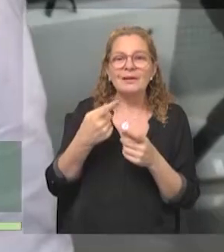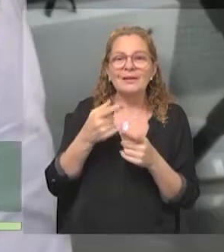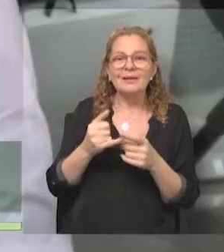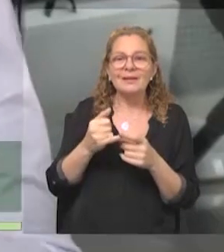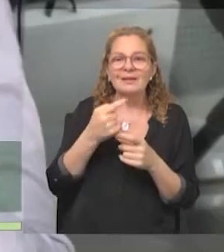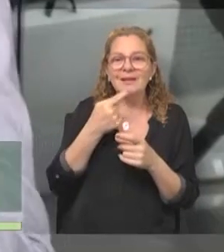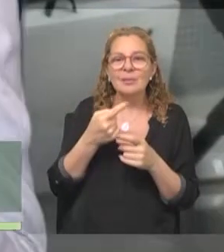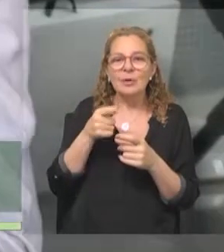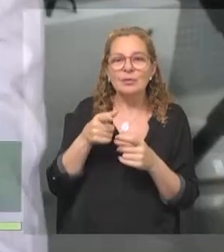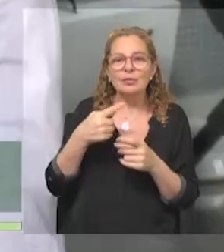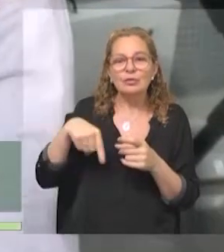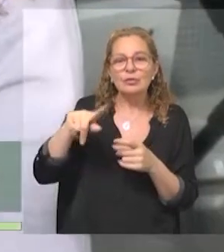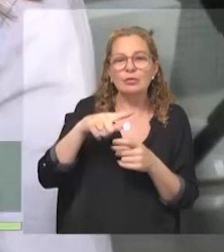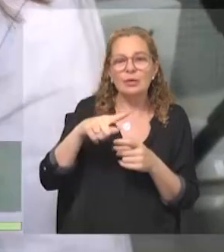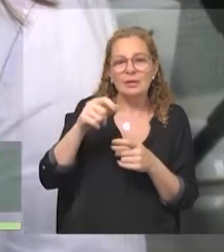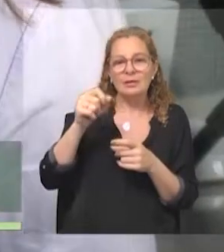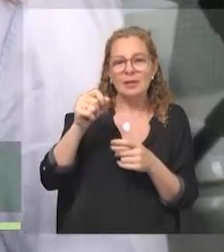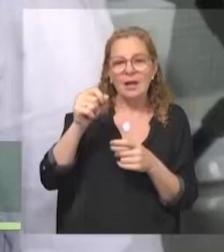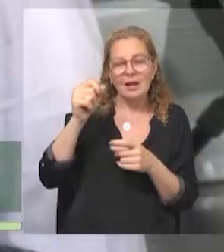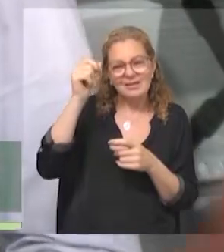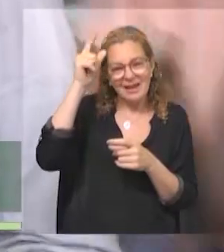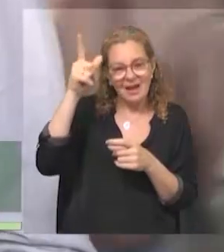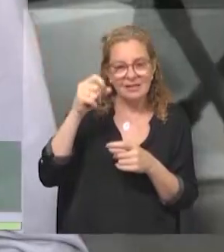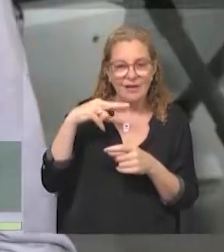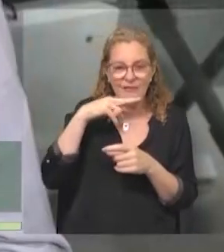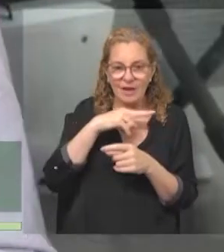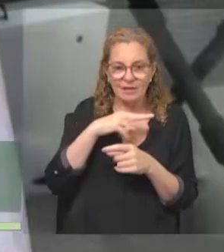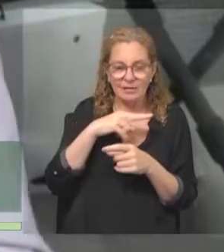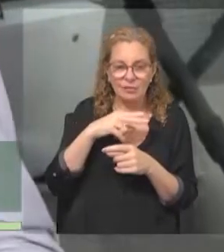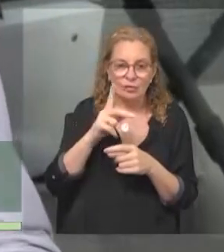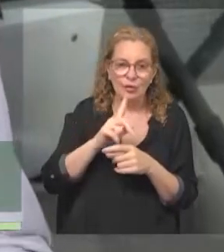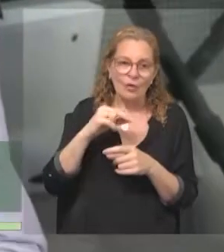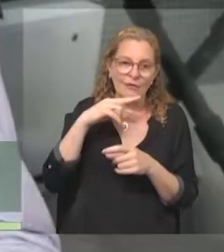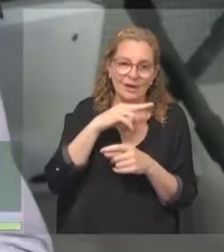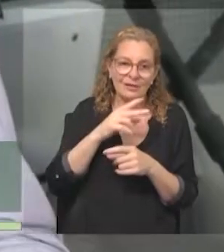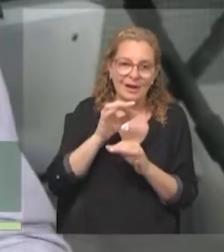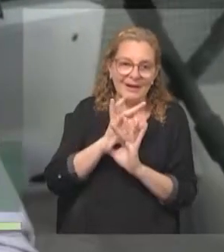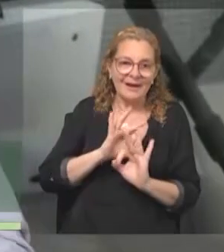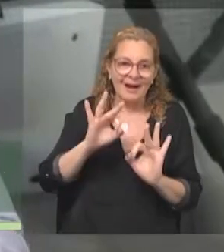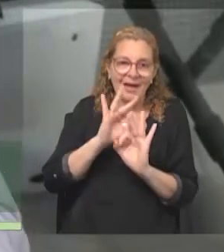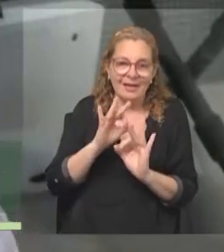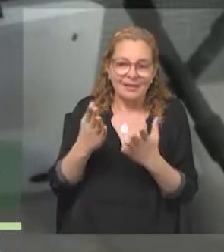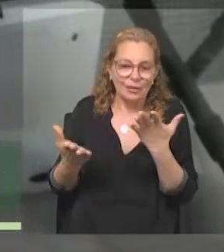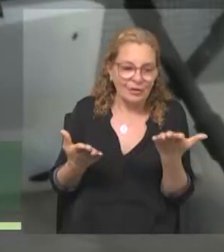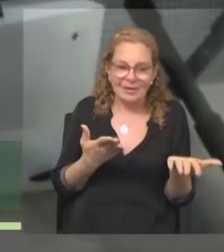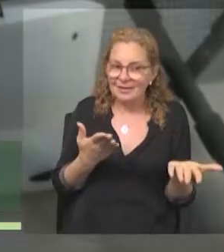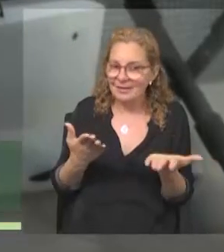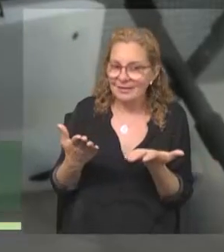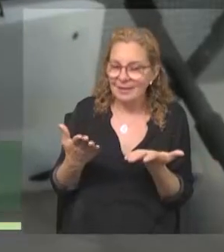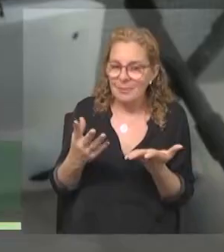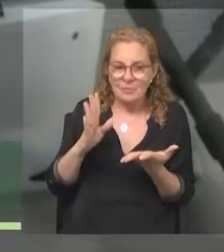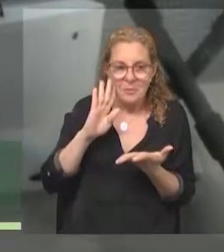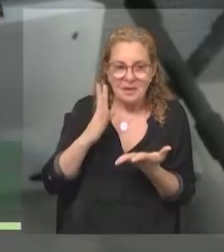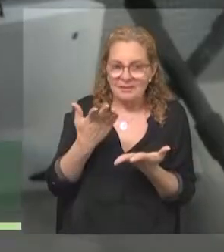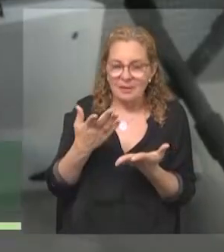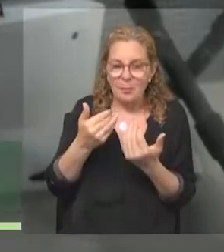caemos en que todo es Inteligencia artificial y todo es fake news lo que nos pasa es que nada lo es entonces me parece que tenemos que